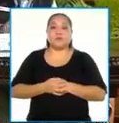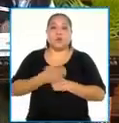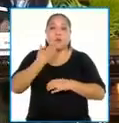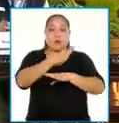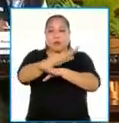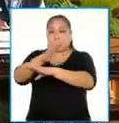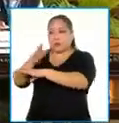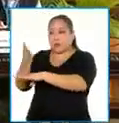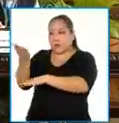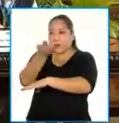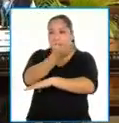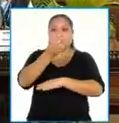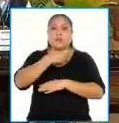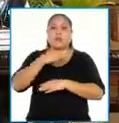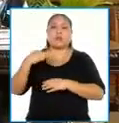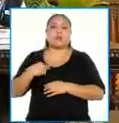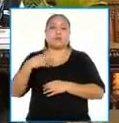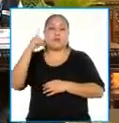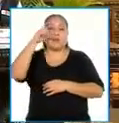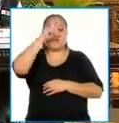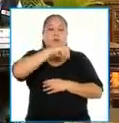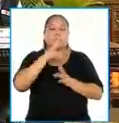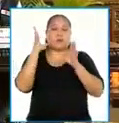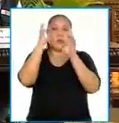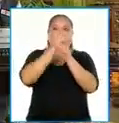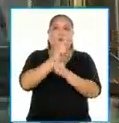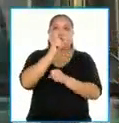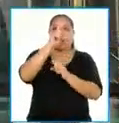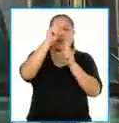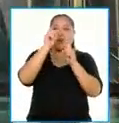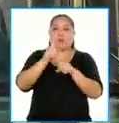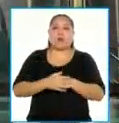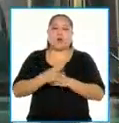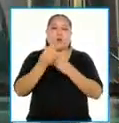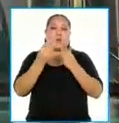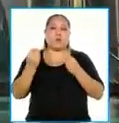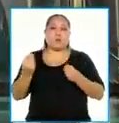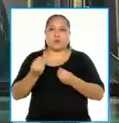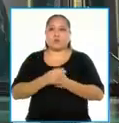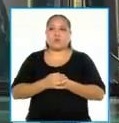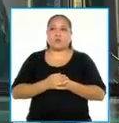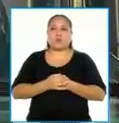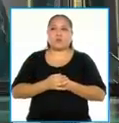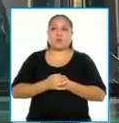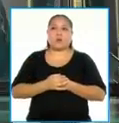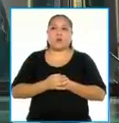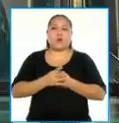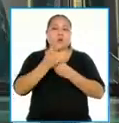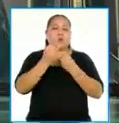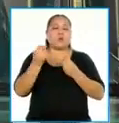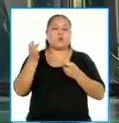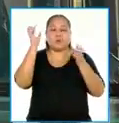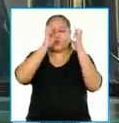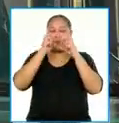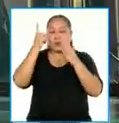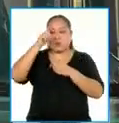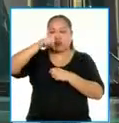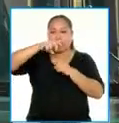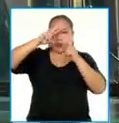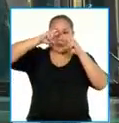Muy buenas tardes, ministros. Es bastante complicado resumir todo en una sola pregunta porque hay varias cosas que se puede